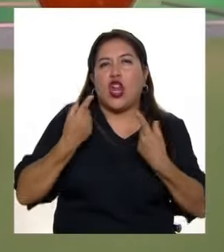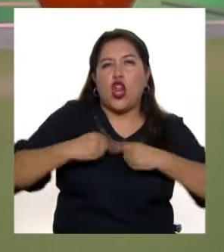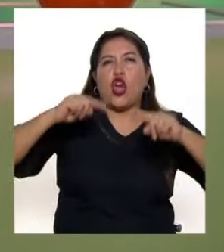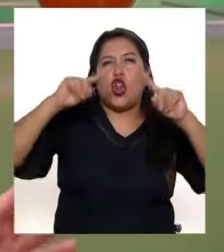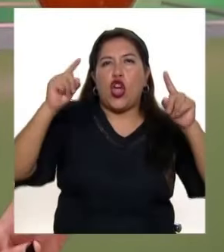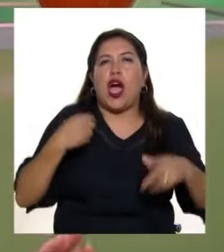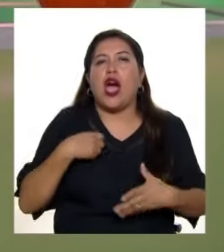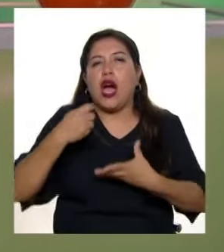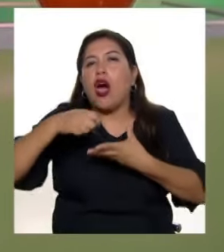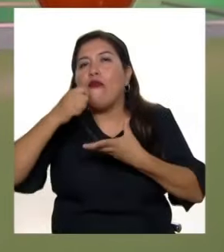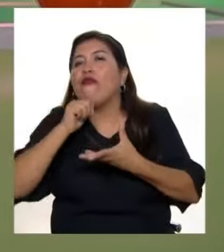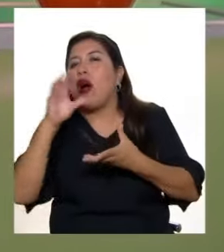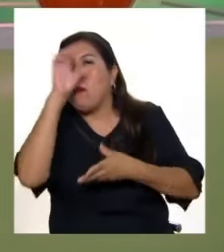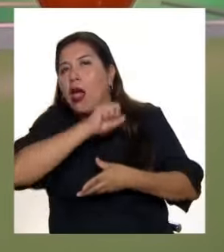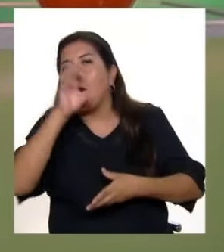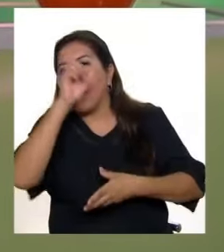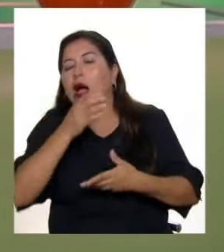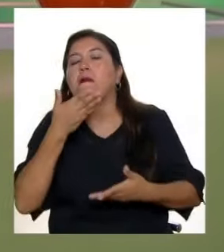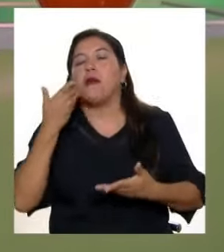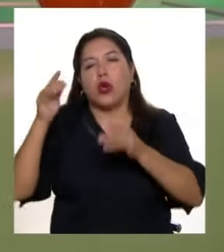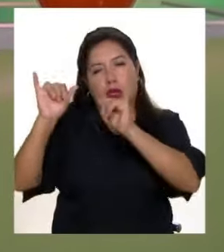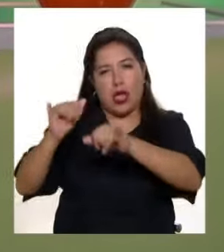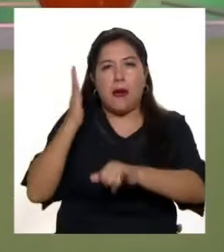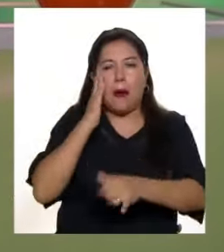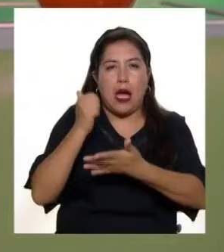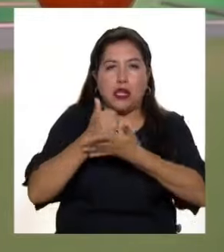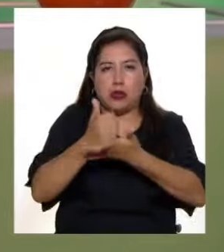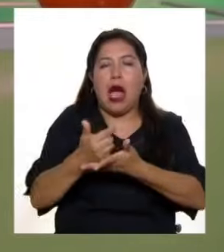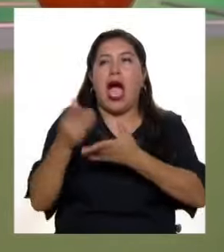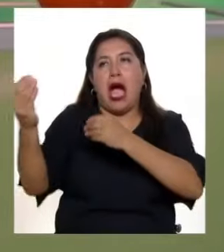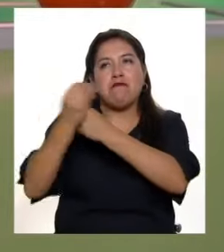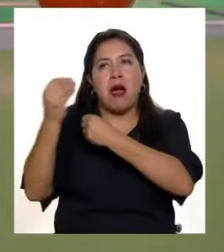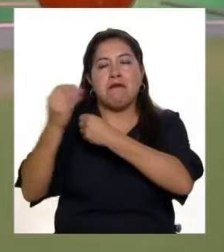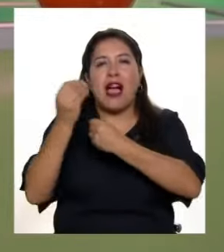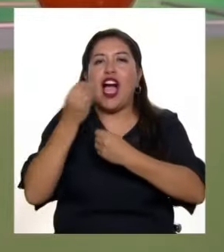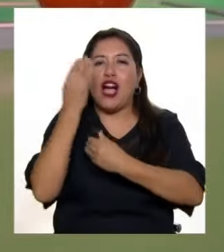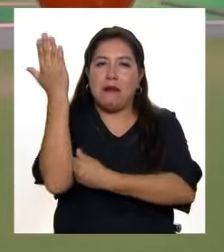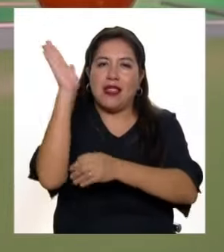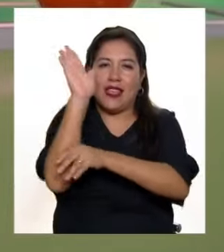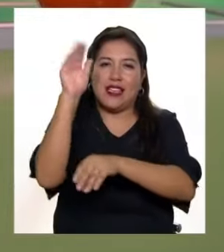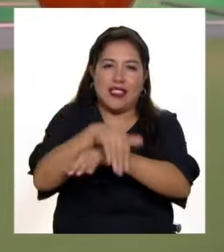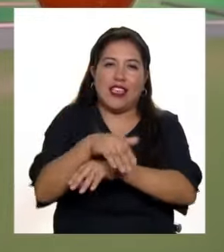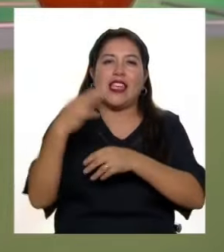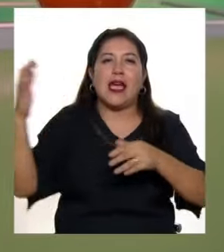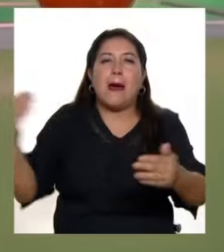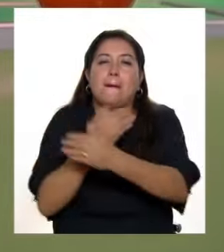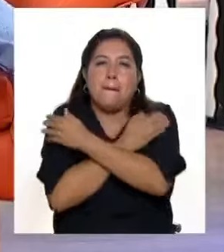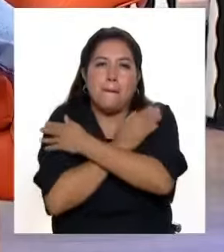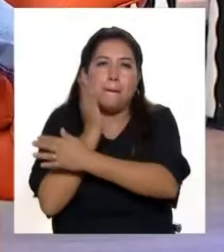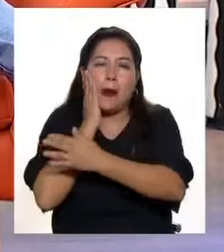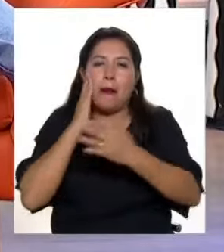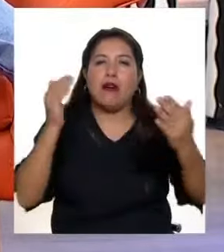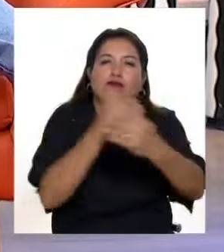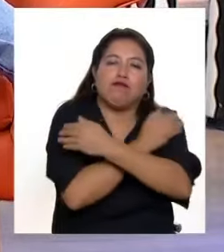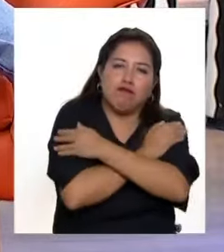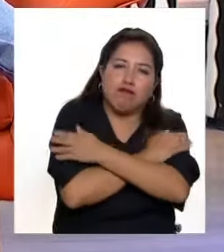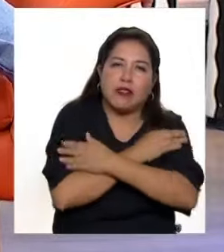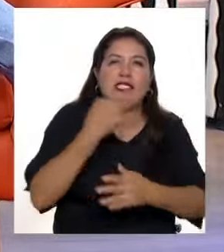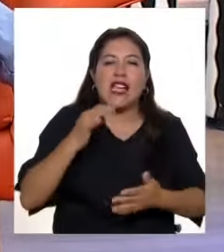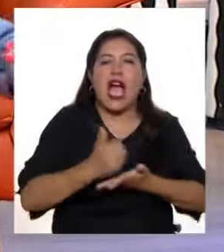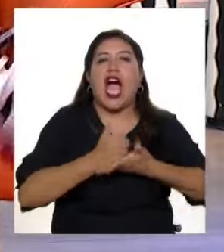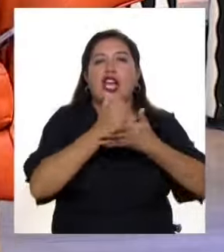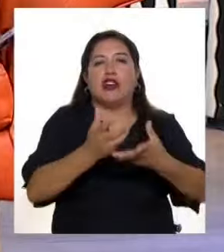Entonces, es cierto, Rubí. Sí, no hay lugar al arrepentimiento, bueno. Y la mamá está ahí que me ayuda con la comidita. Y sobre todo, si ese abrazo es de la madre, eso es bendición pura siempre.